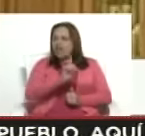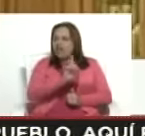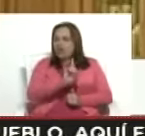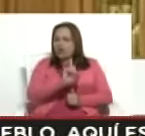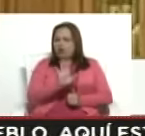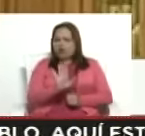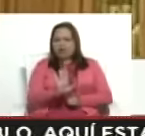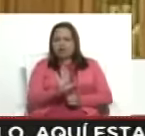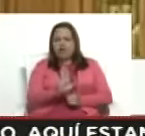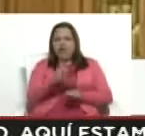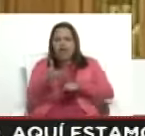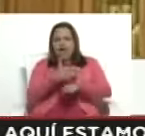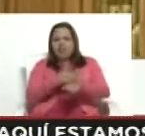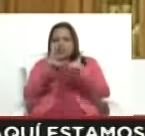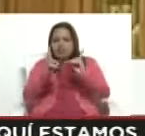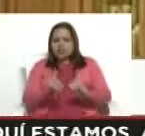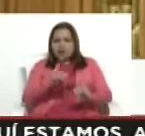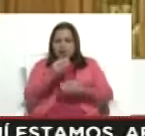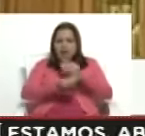previamente, cuando decidimos hacer eso,